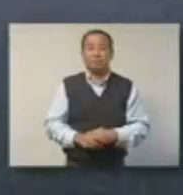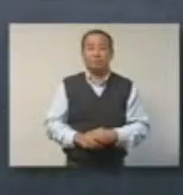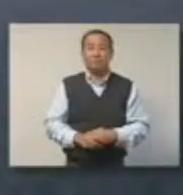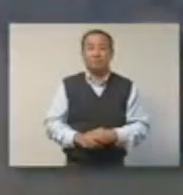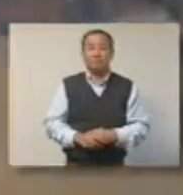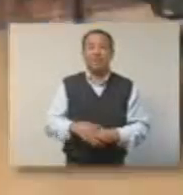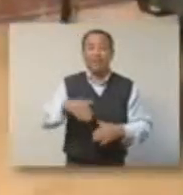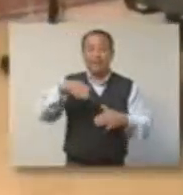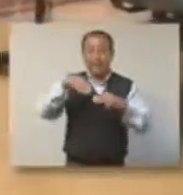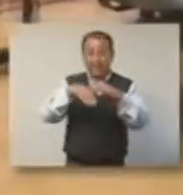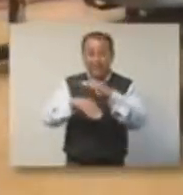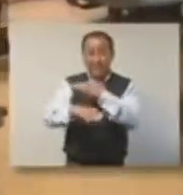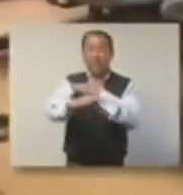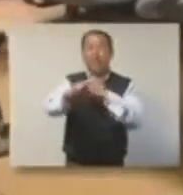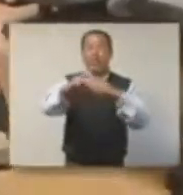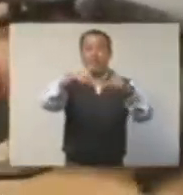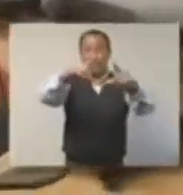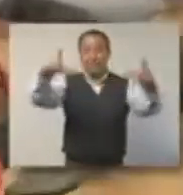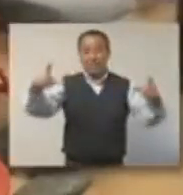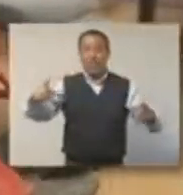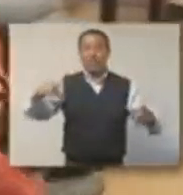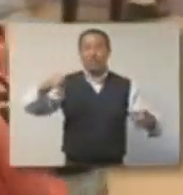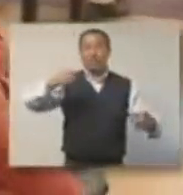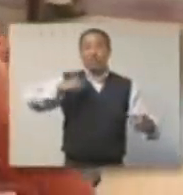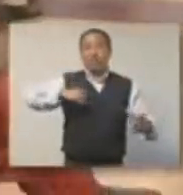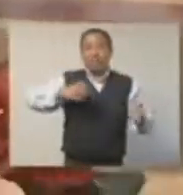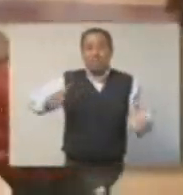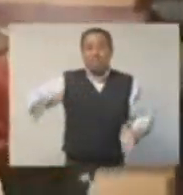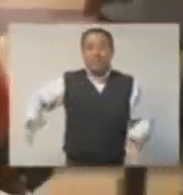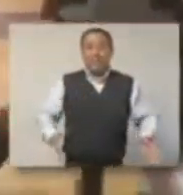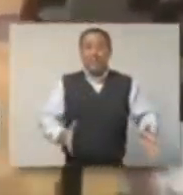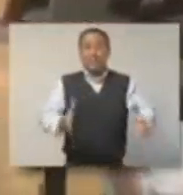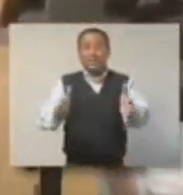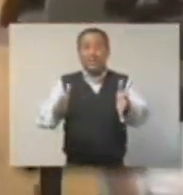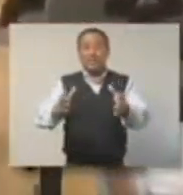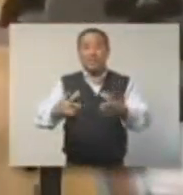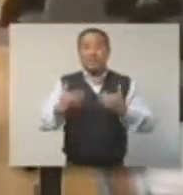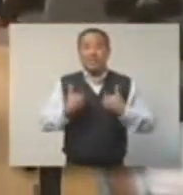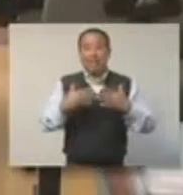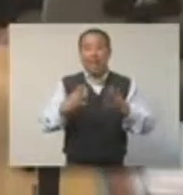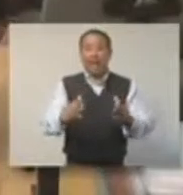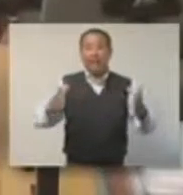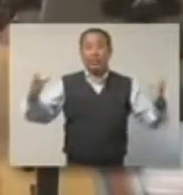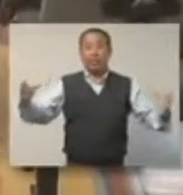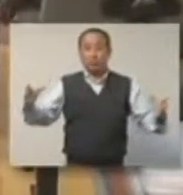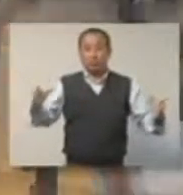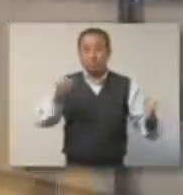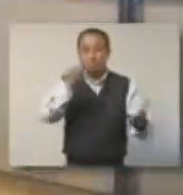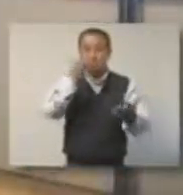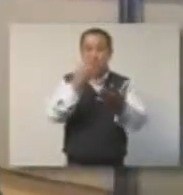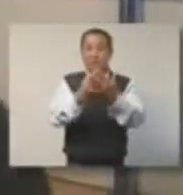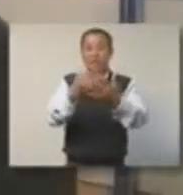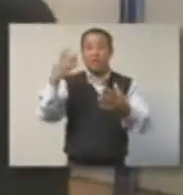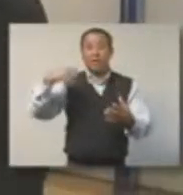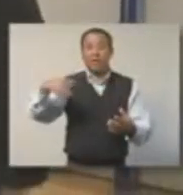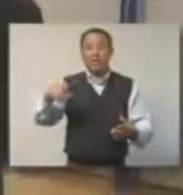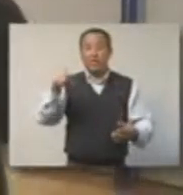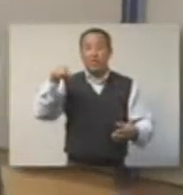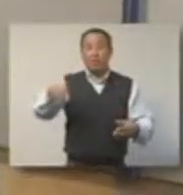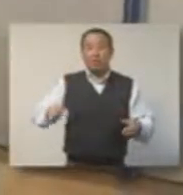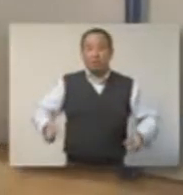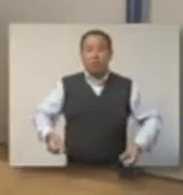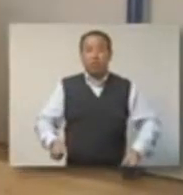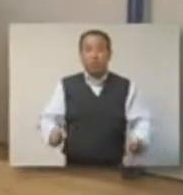En el interior del Palacio Municipal, los pasadizos deben tener un ancho suficiente que permita a César movilizarse con